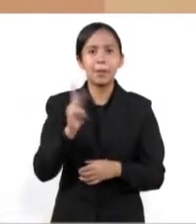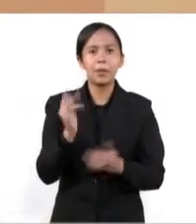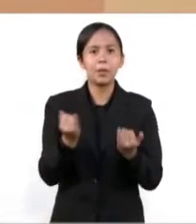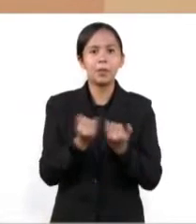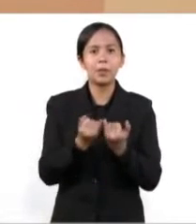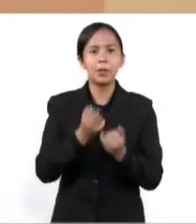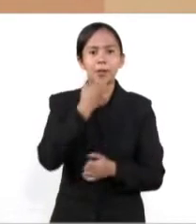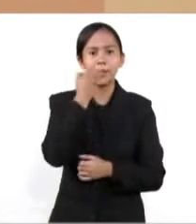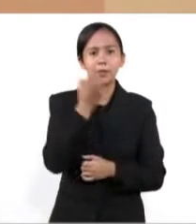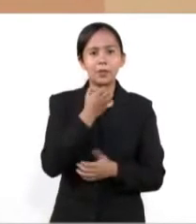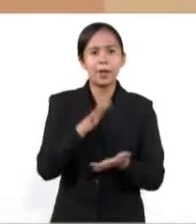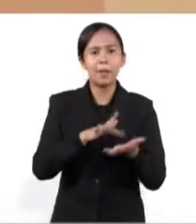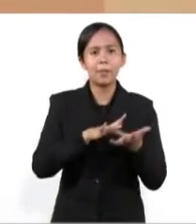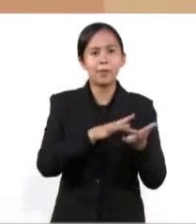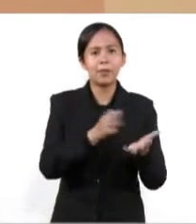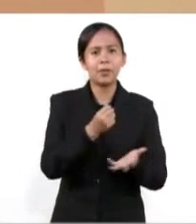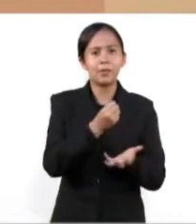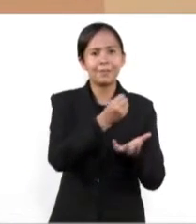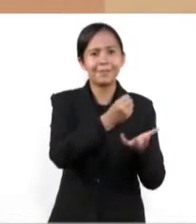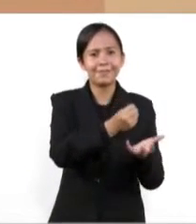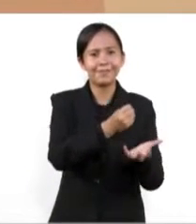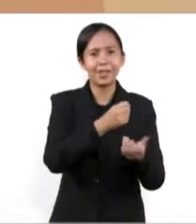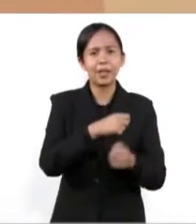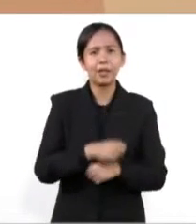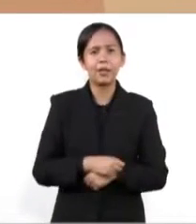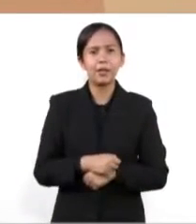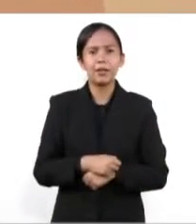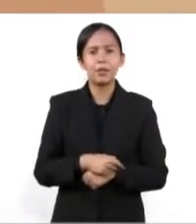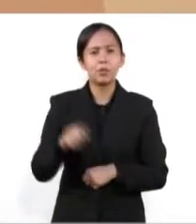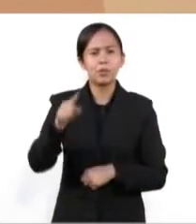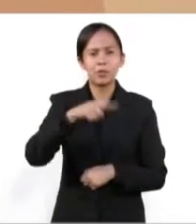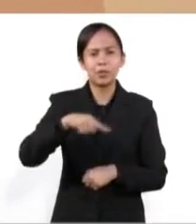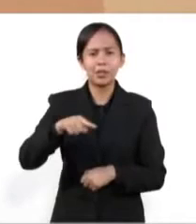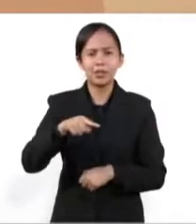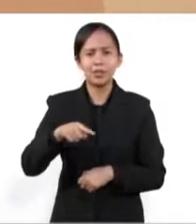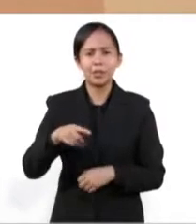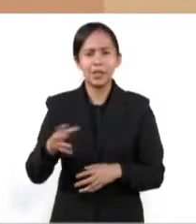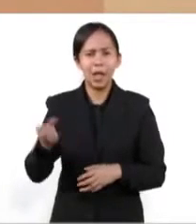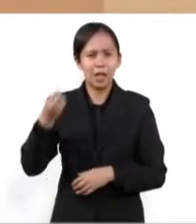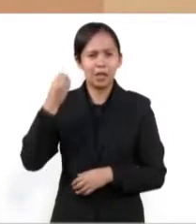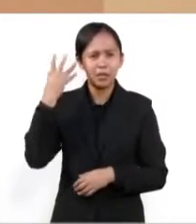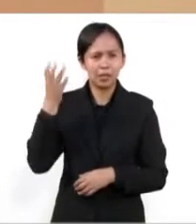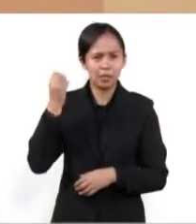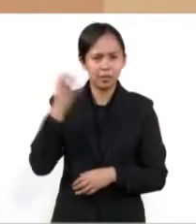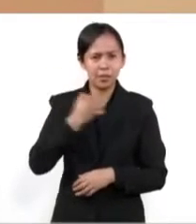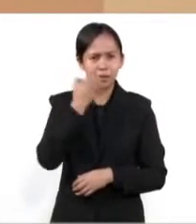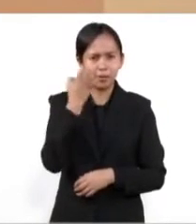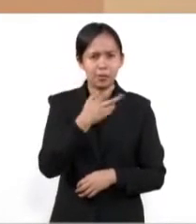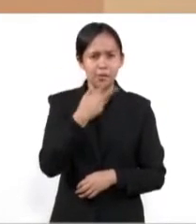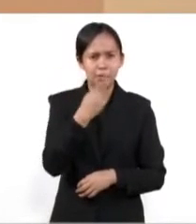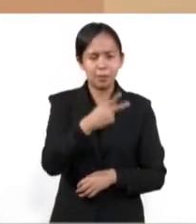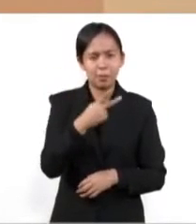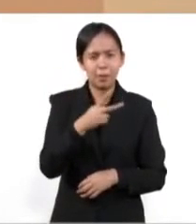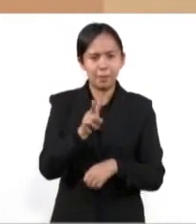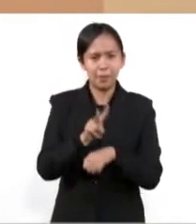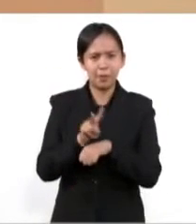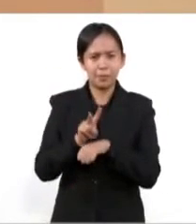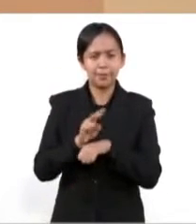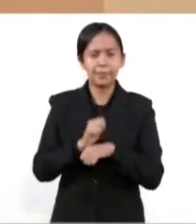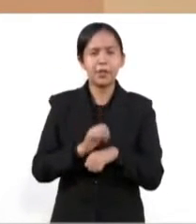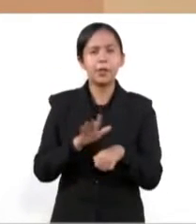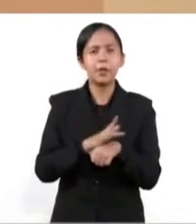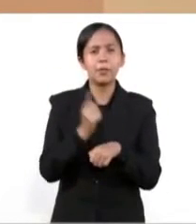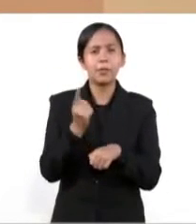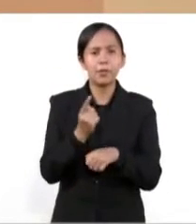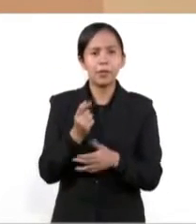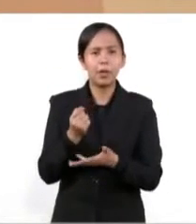un apoyo todos los años. Estén pendientes para las asambleas en sus escuelas, porque se